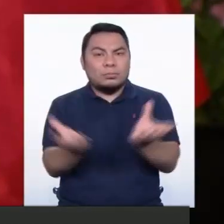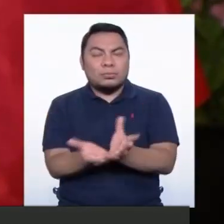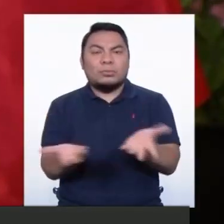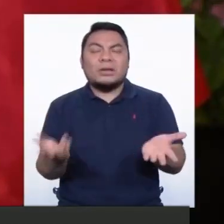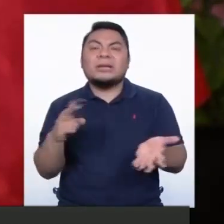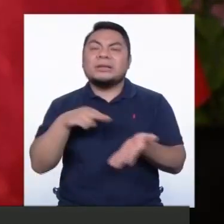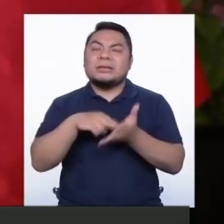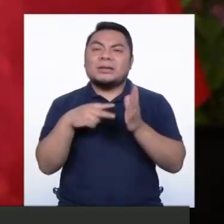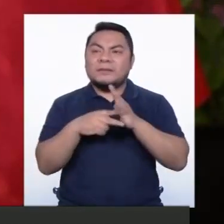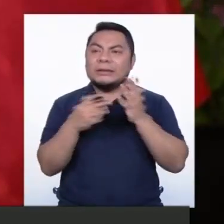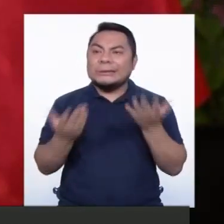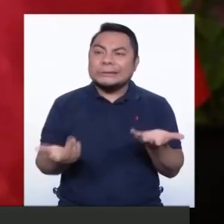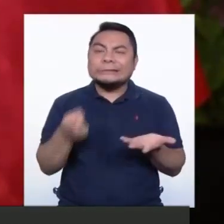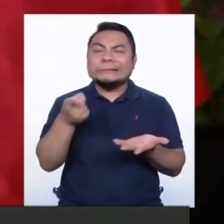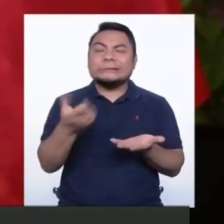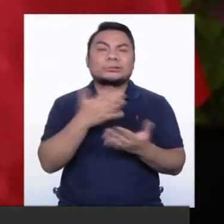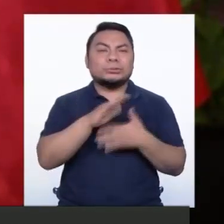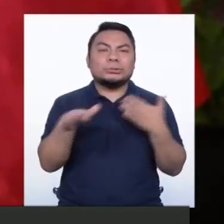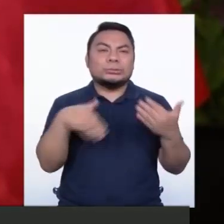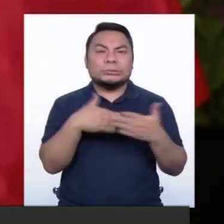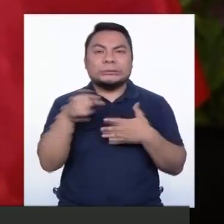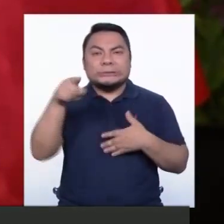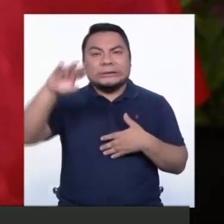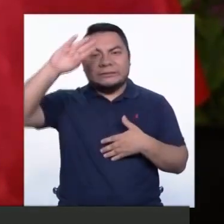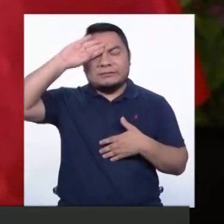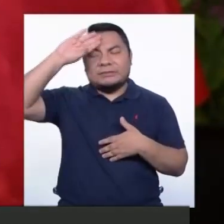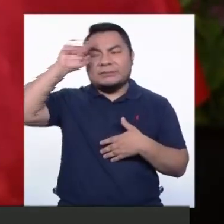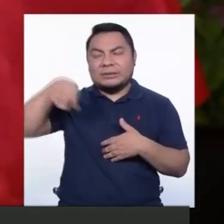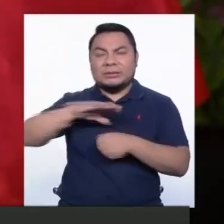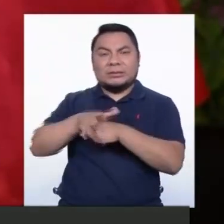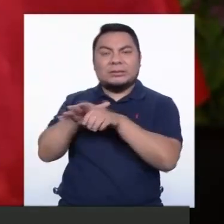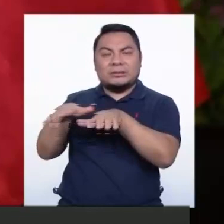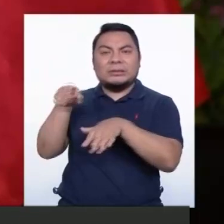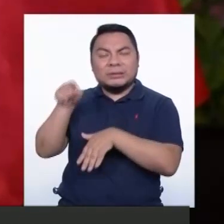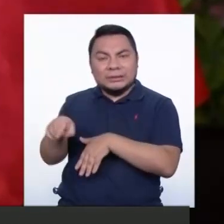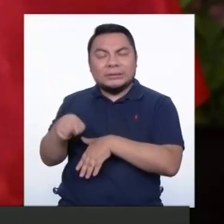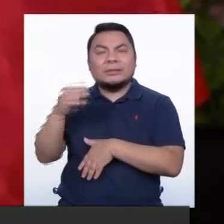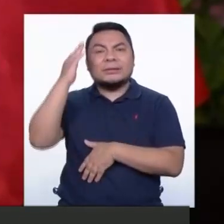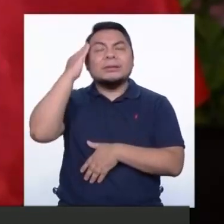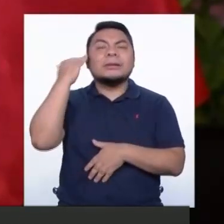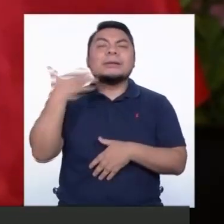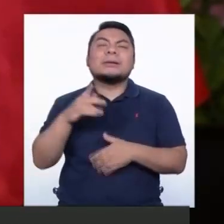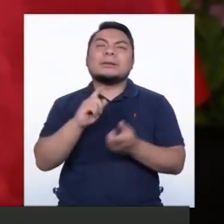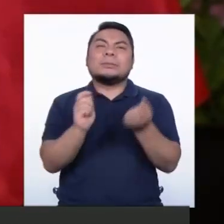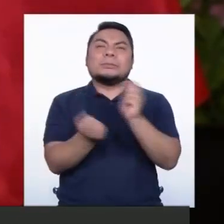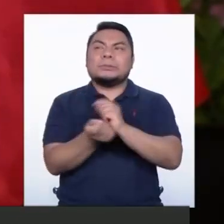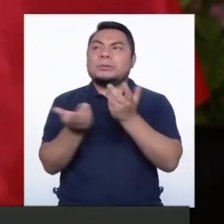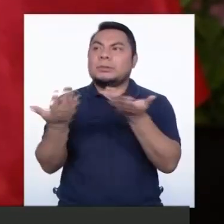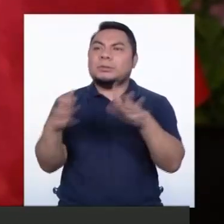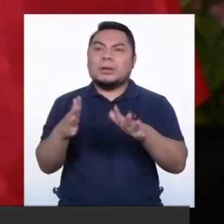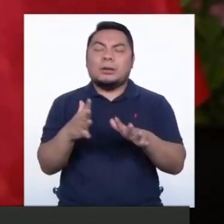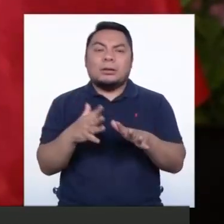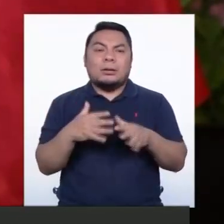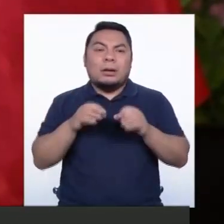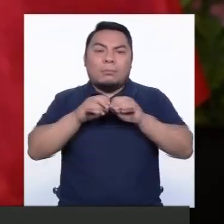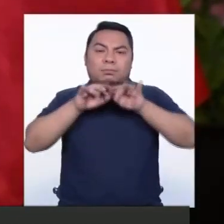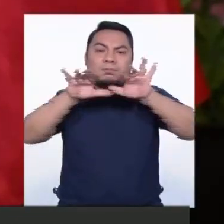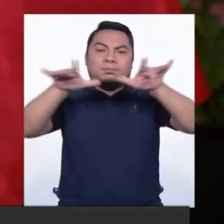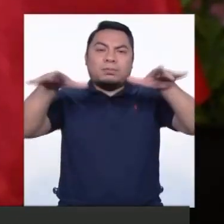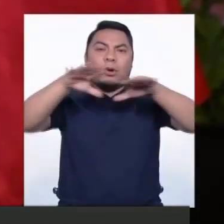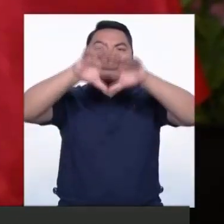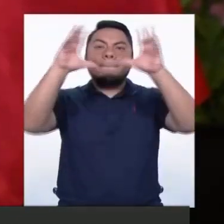decir, las características de esta enfermedad que se ha convertido ya en una pandemia